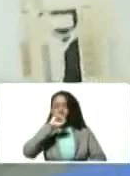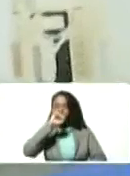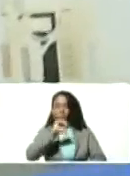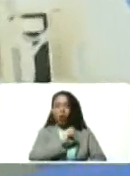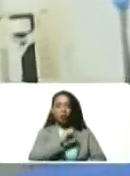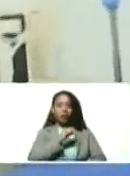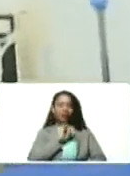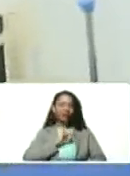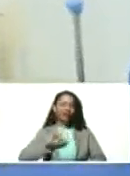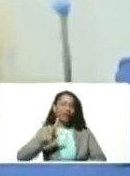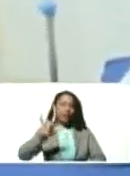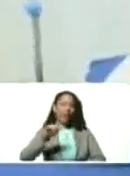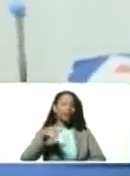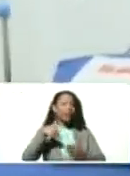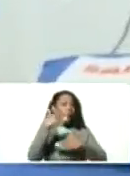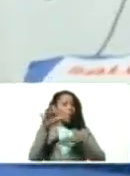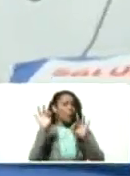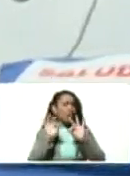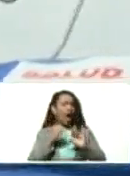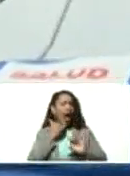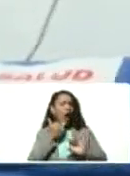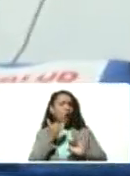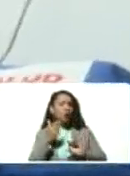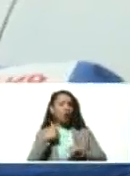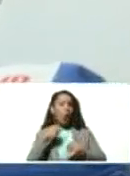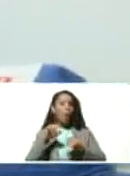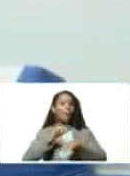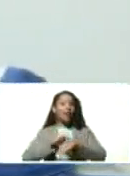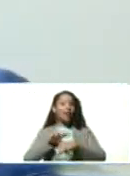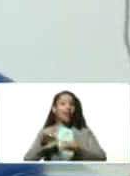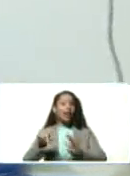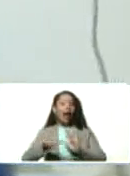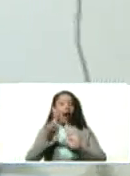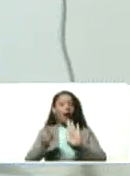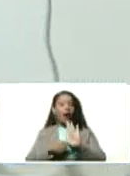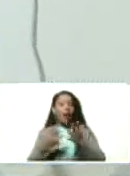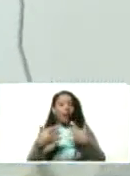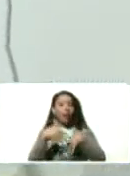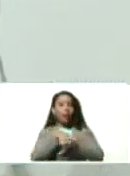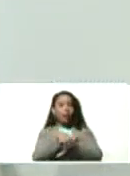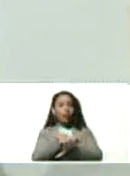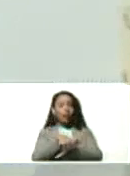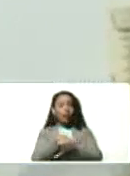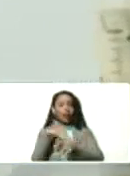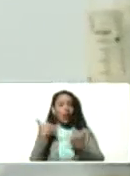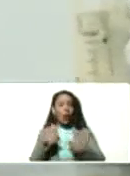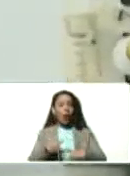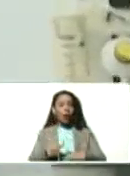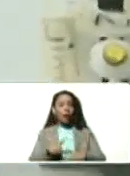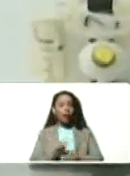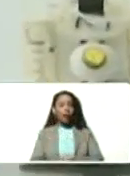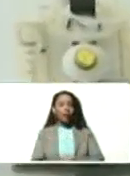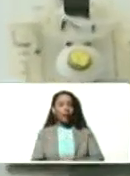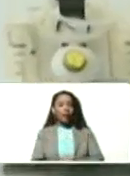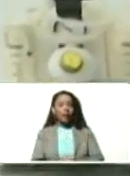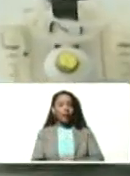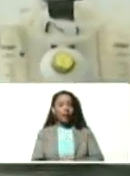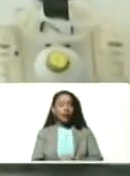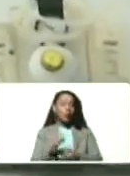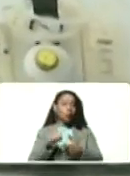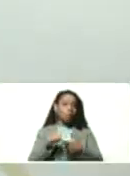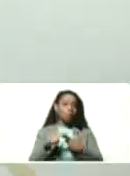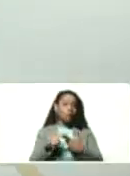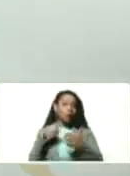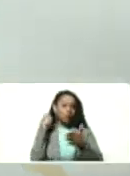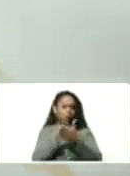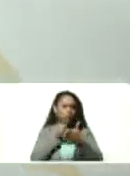después te especializaste en alguna especialidad médica? Soy medicina general integral. Ah, bueno, perfecto. ¿Y ahora estás aquí? Estoy aquí, entonces. Excelente. En